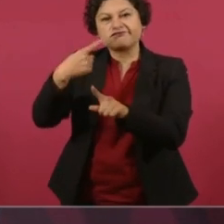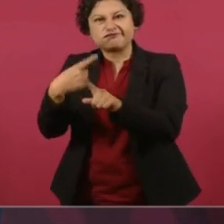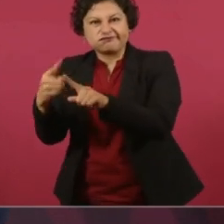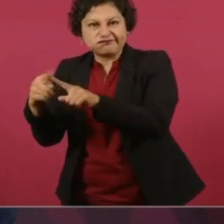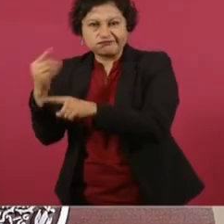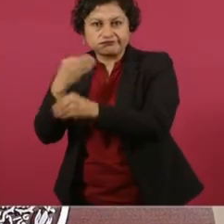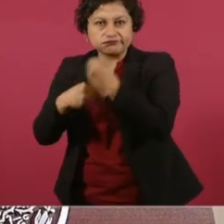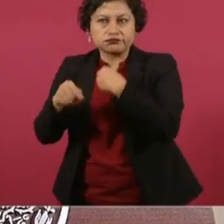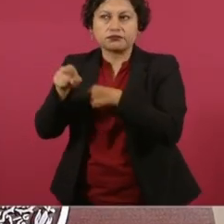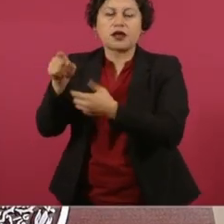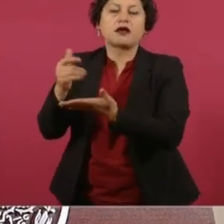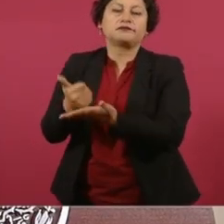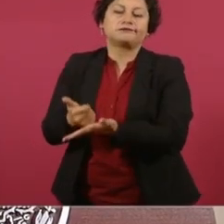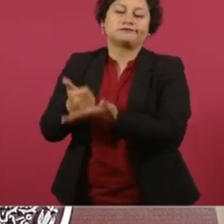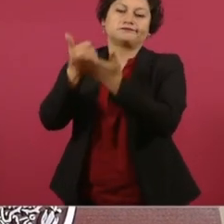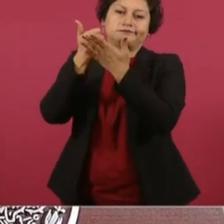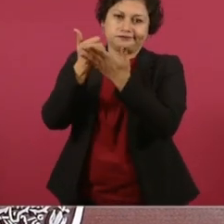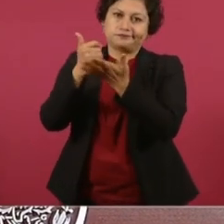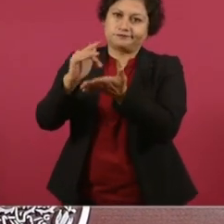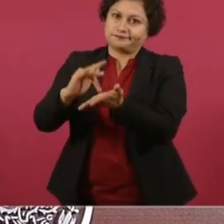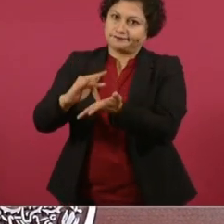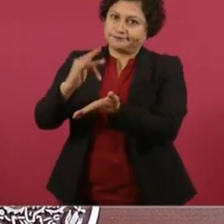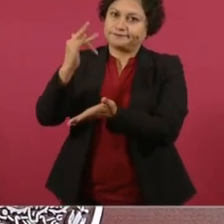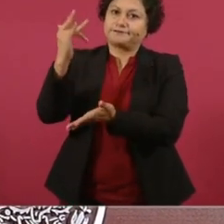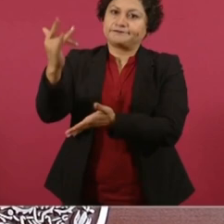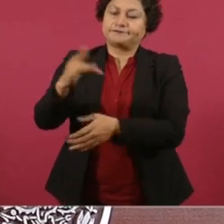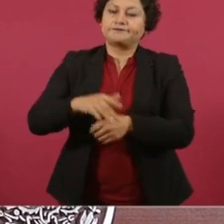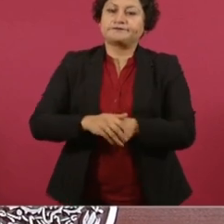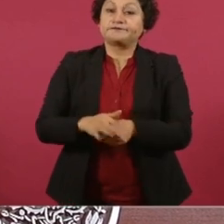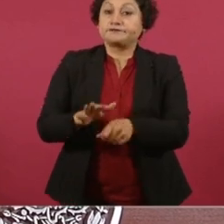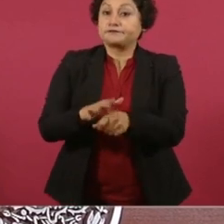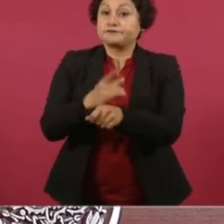desde que se acordó